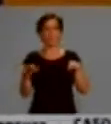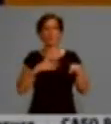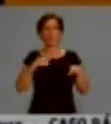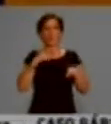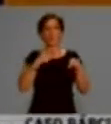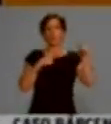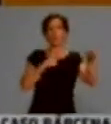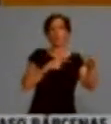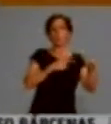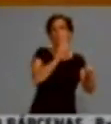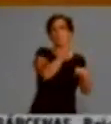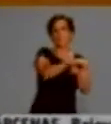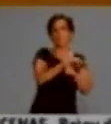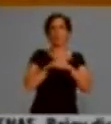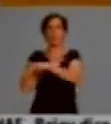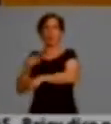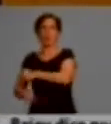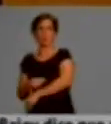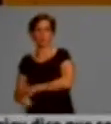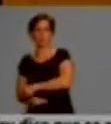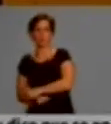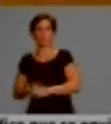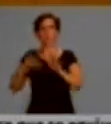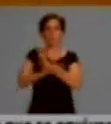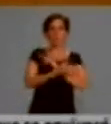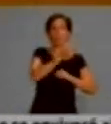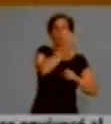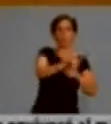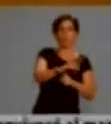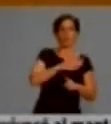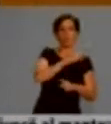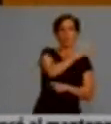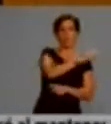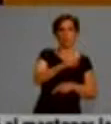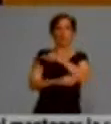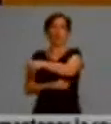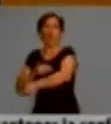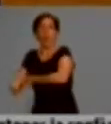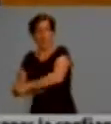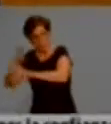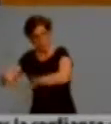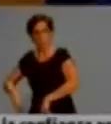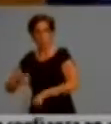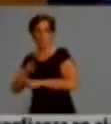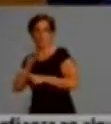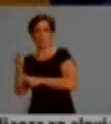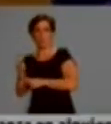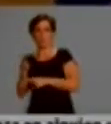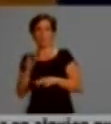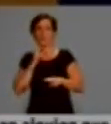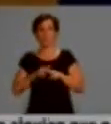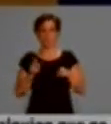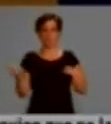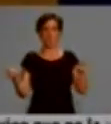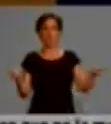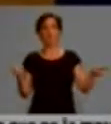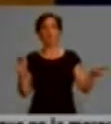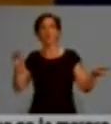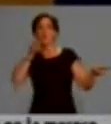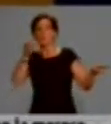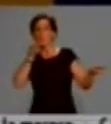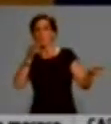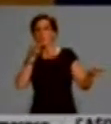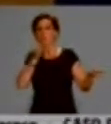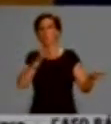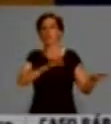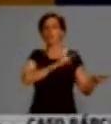hechos. La opción es entre las mentiras del Partido Popular y los hechos del Partido Popular. La opción es entre las palabras del señor Rajoy